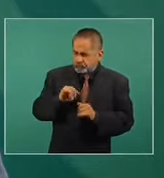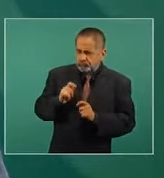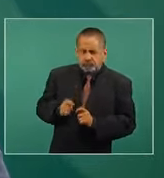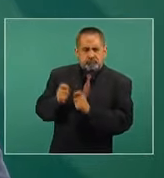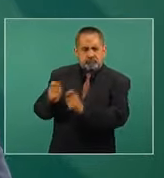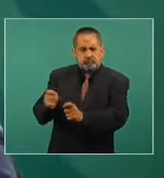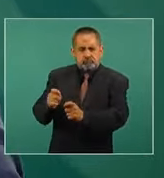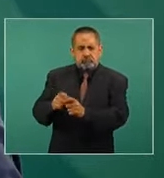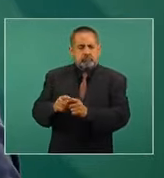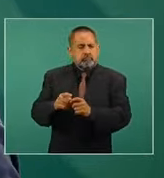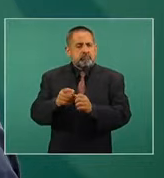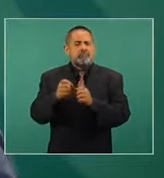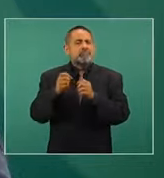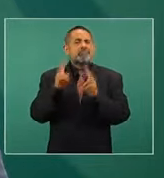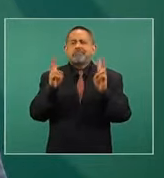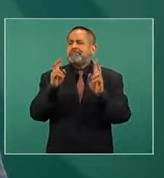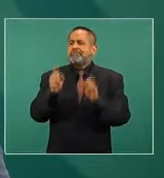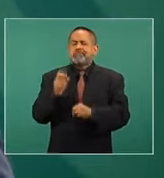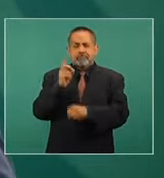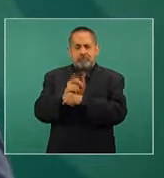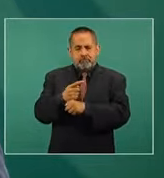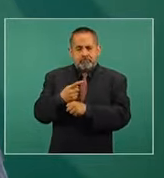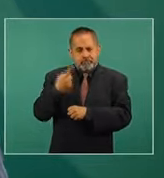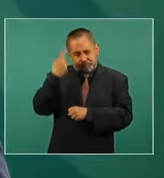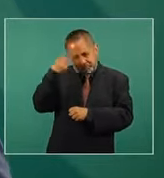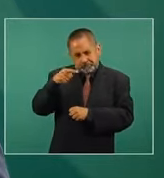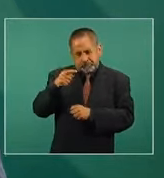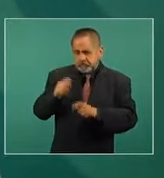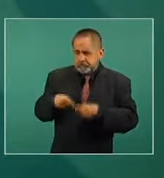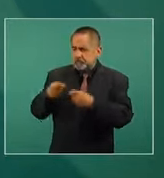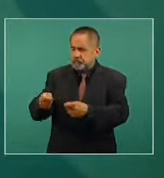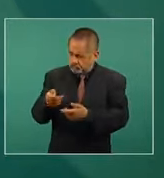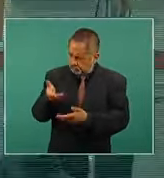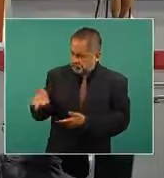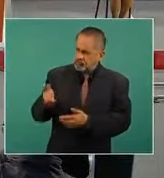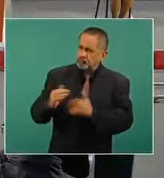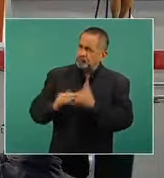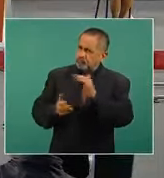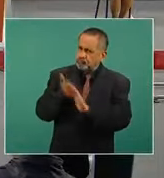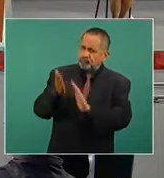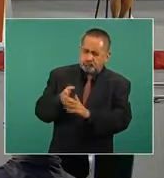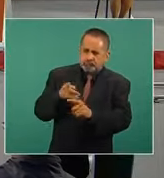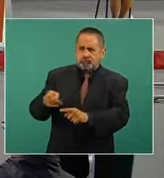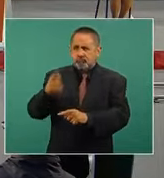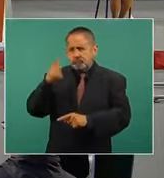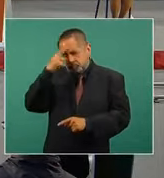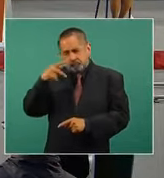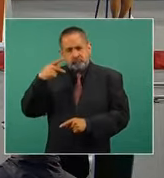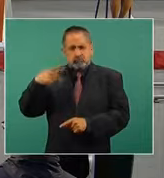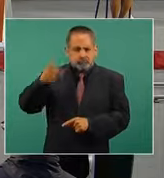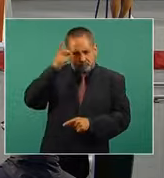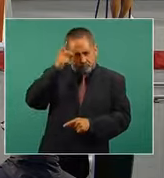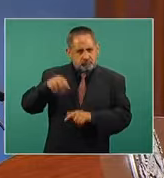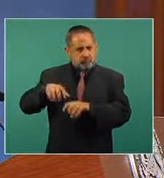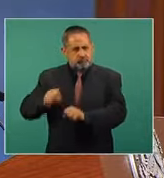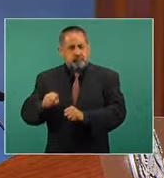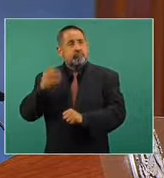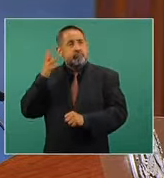de seguridad social, que los apoya a tener su vivienda, construirla y que puedan formar un patrimonio. Vamos así, arrancamos muy